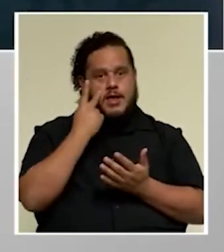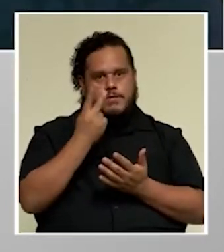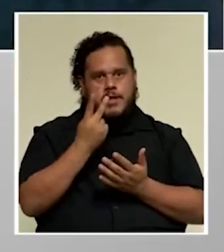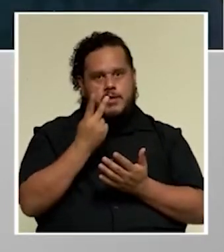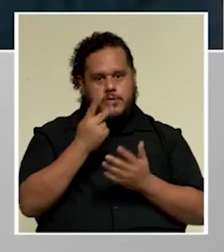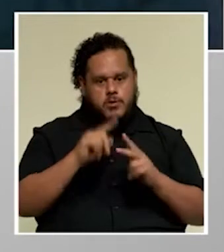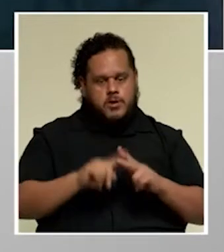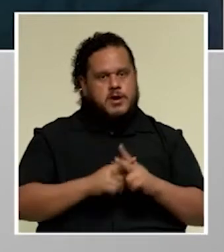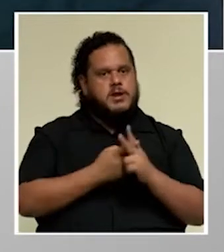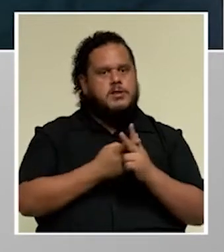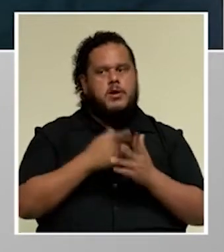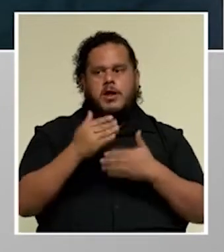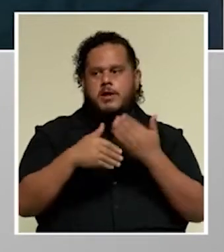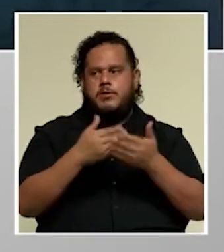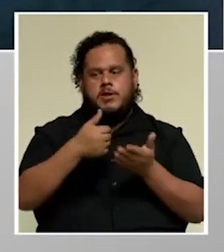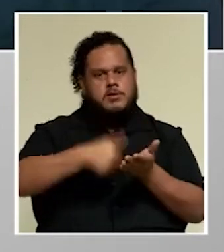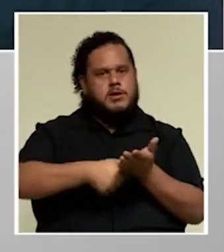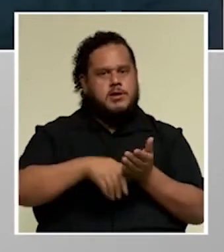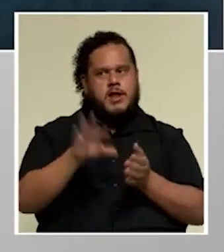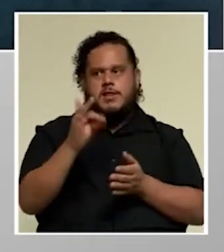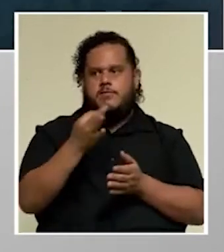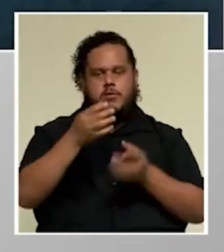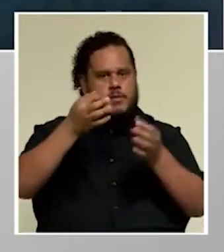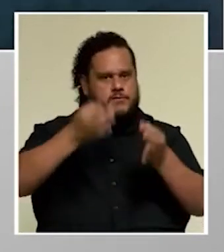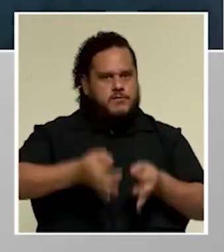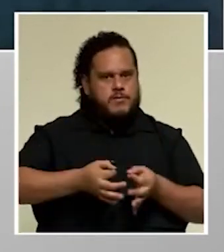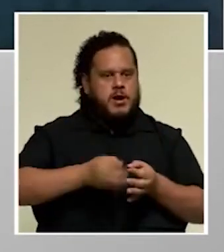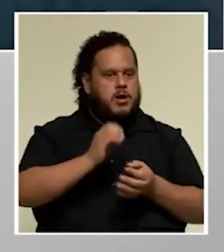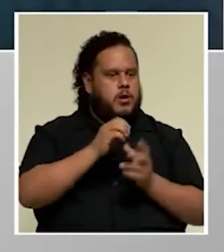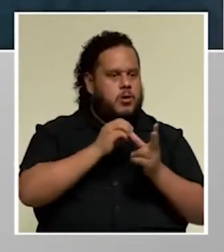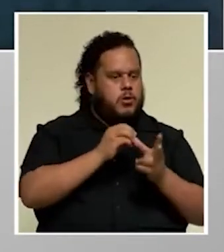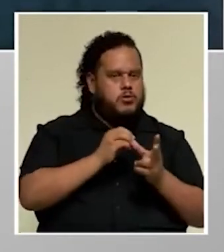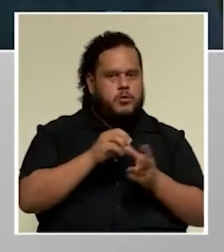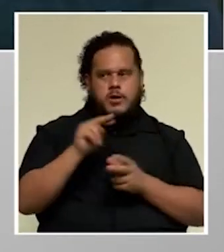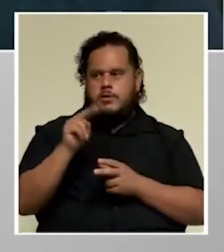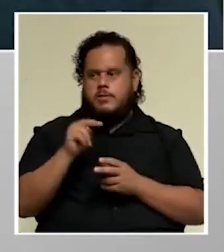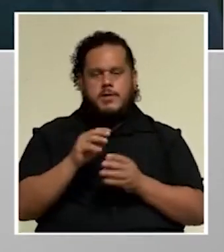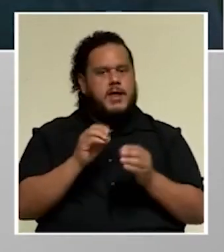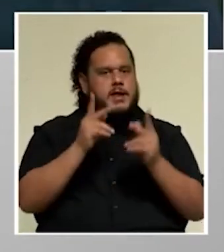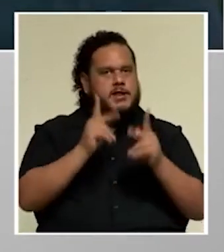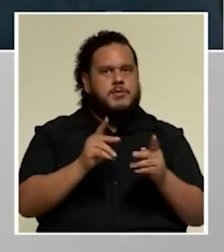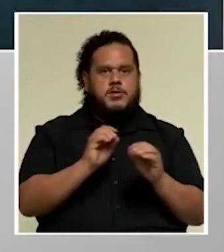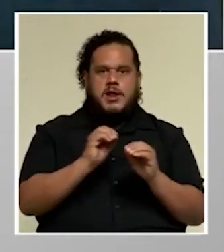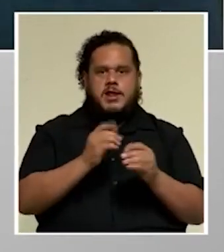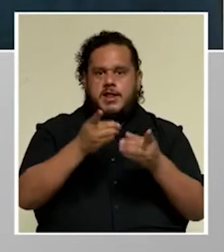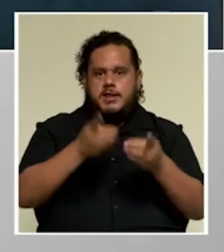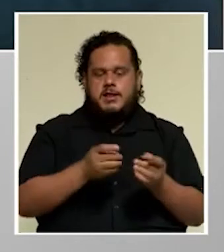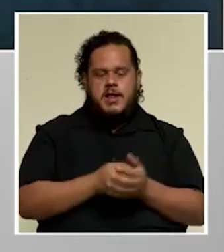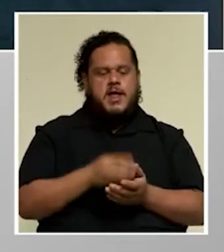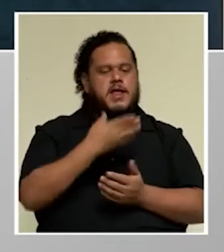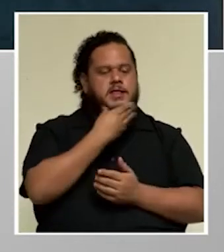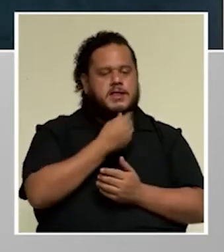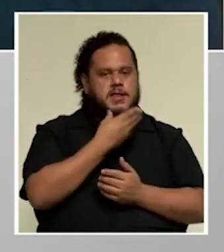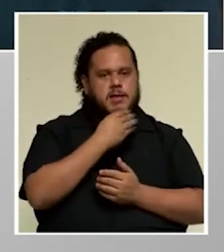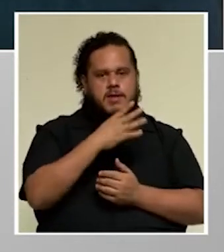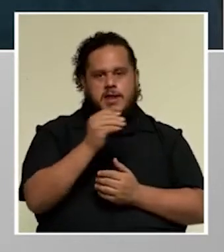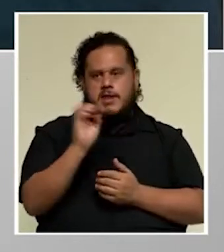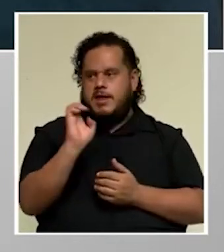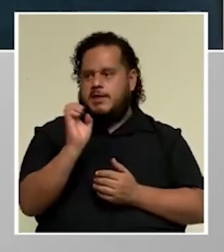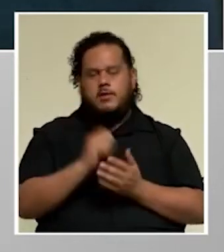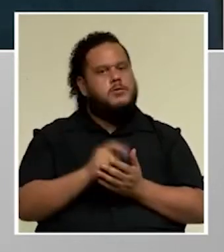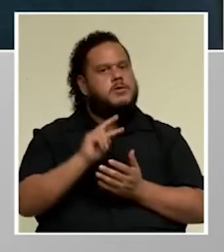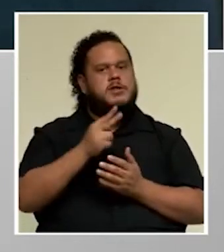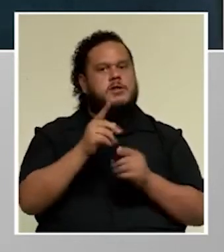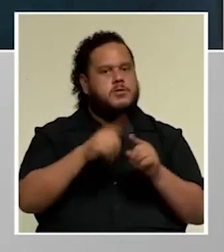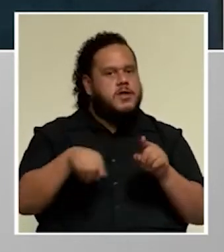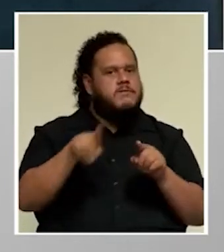dado inicio el proceso electoral de manera formal, octubre y noviembre, sin que la población se decidiera, diciembre y enero, con una segunda fase en donde